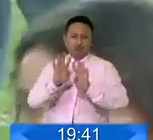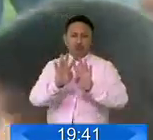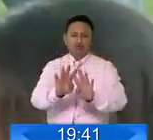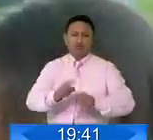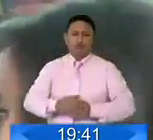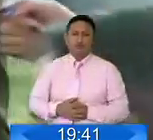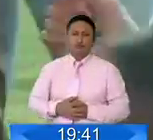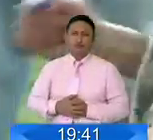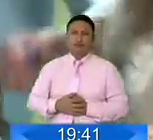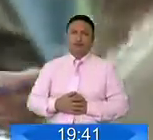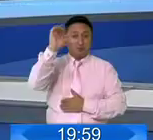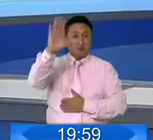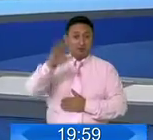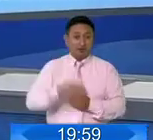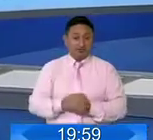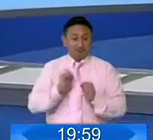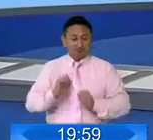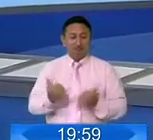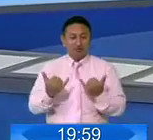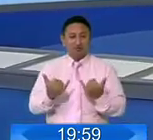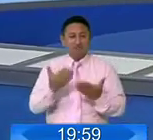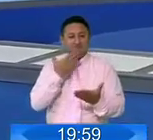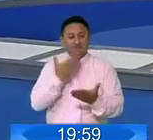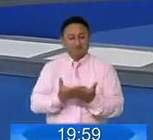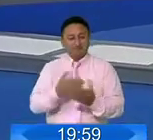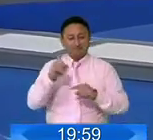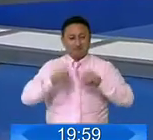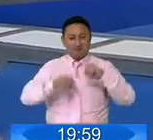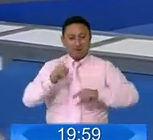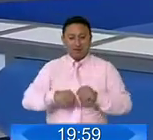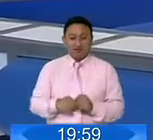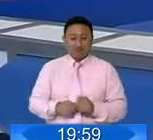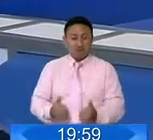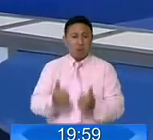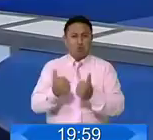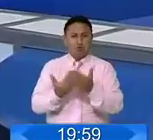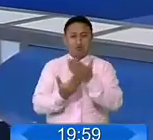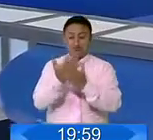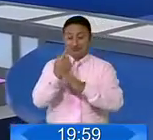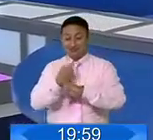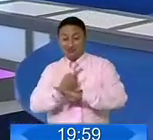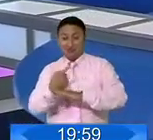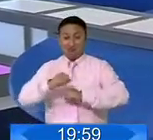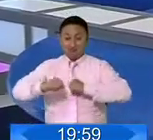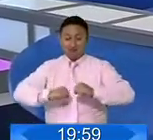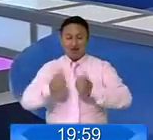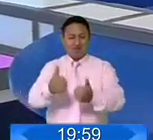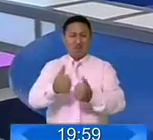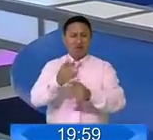Informó Sofía Vintimilla. Con esto nos despedimos, amigos, deseándoles un buen inicio de semana, que